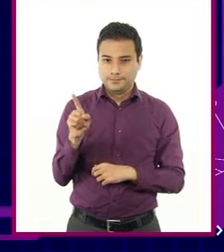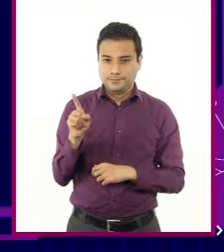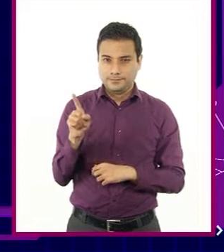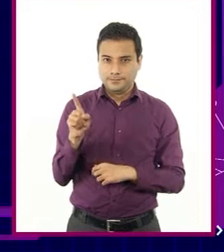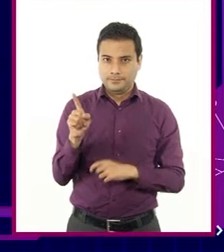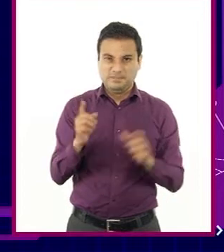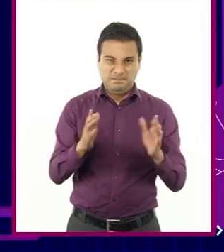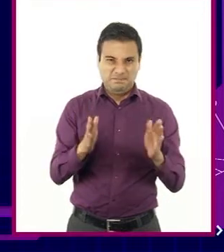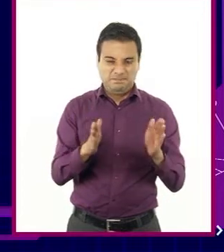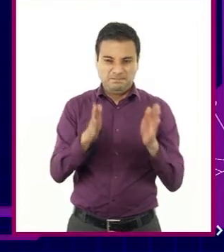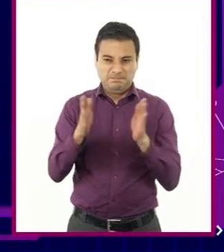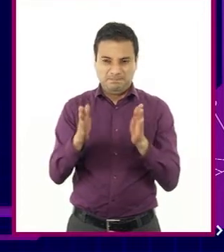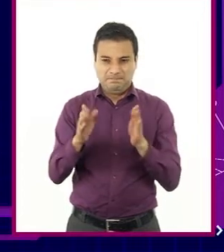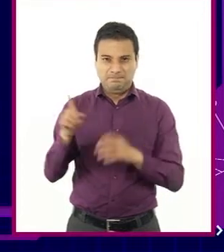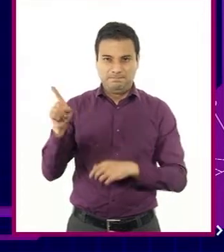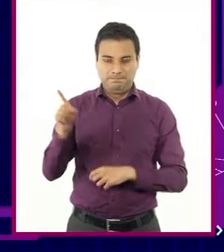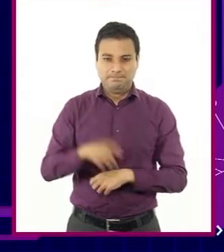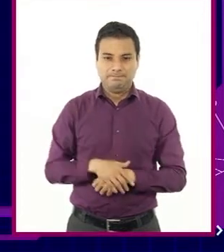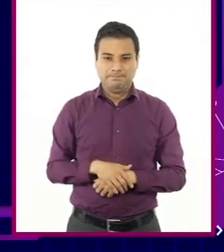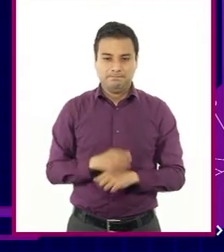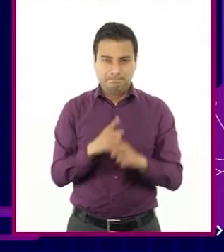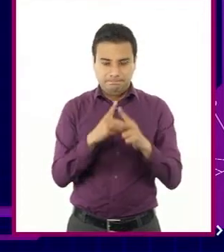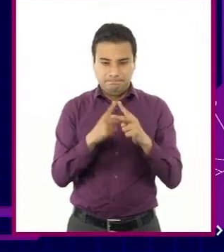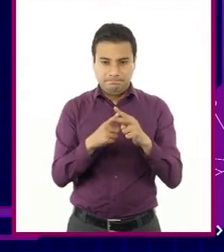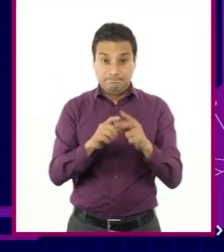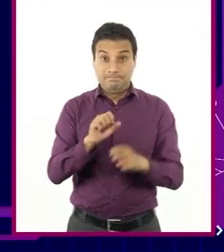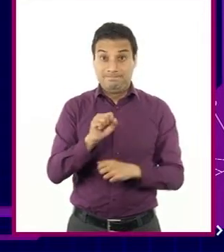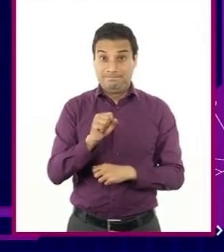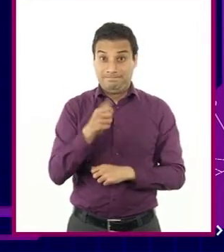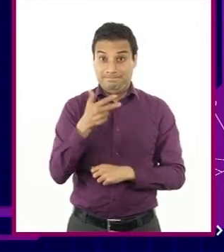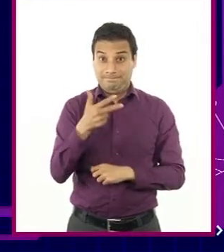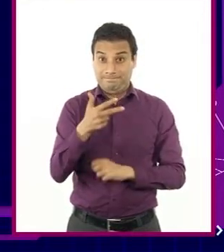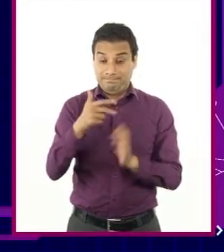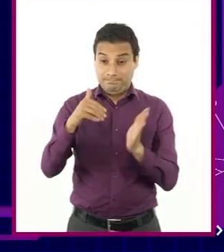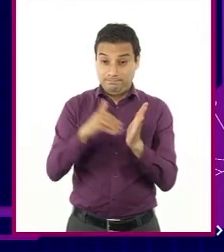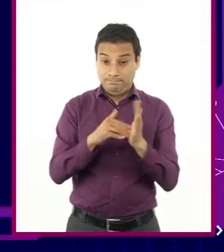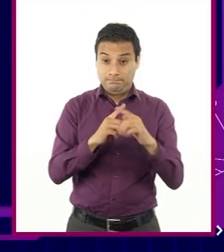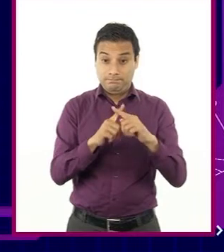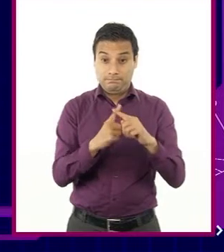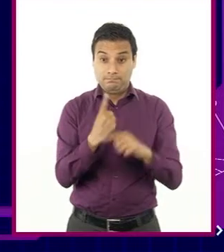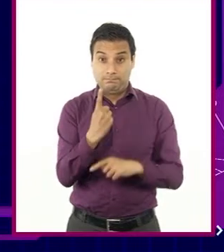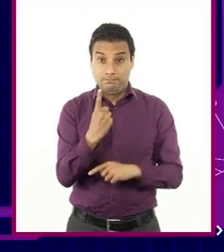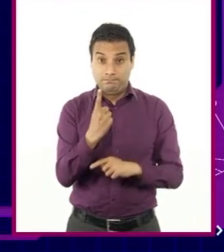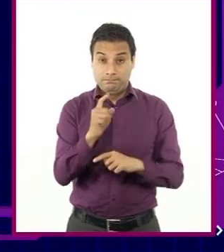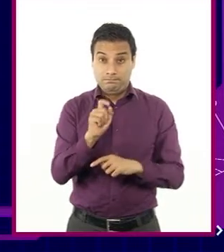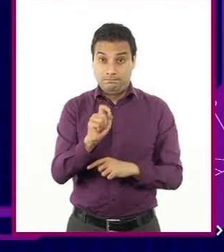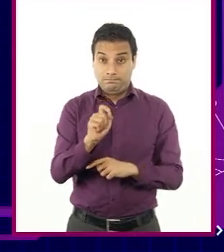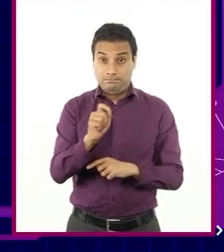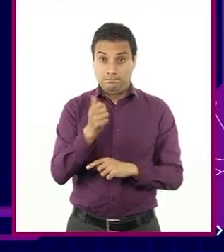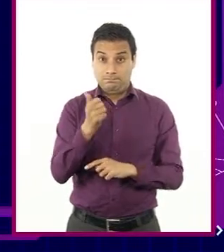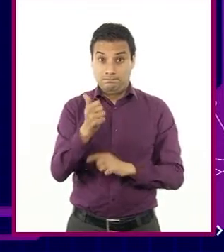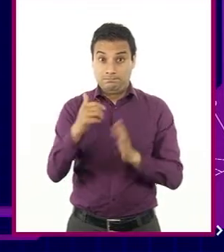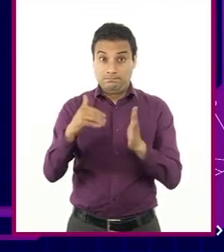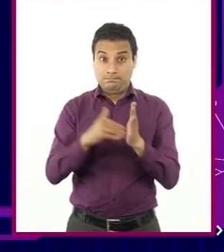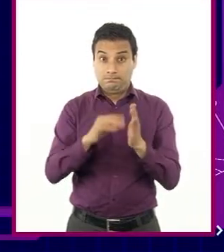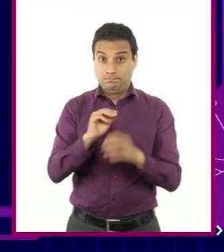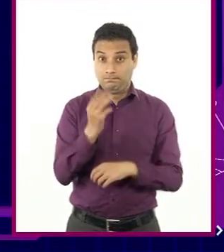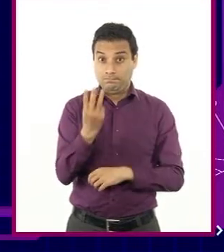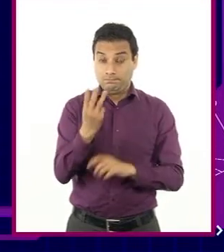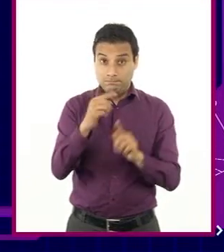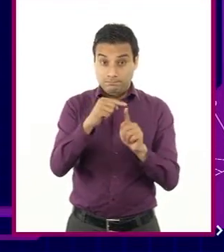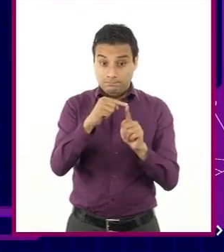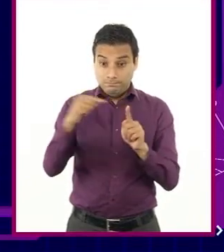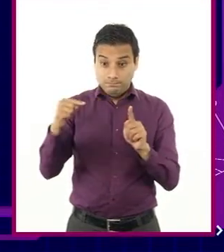el denominador. Resolvemos 68,000 por 1.6093 kilómetros entre